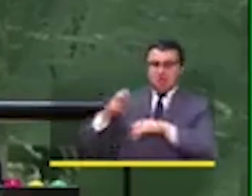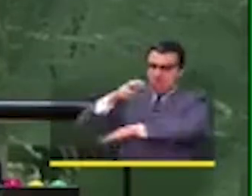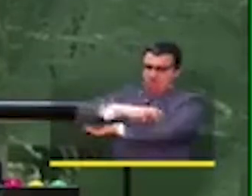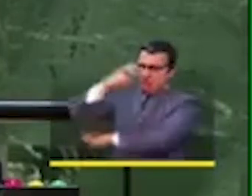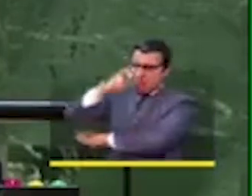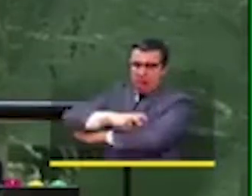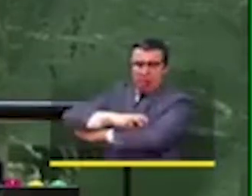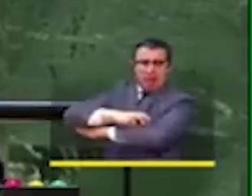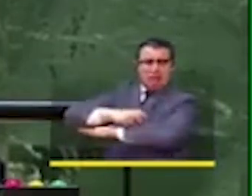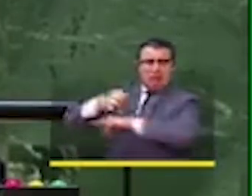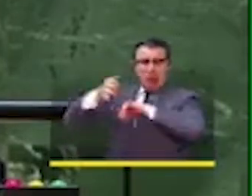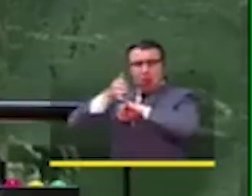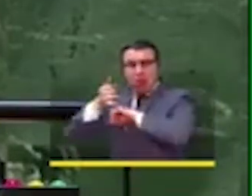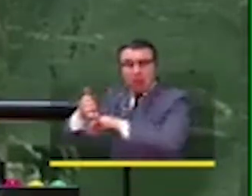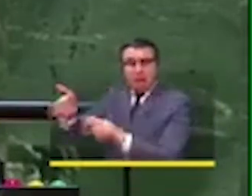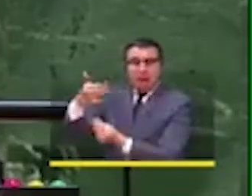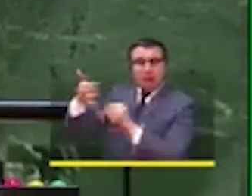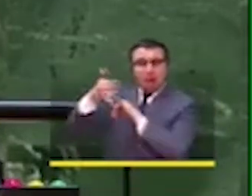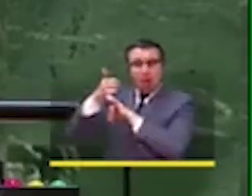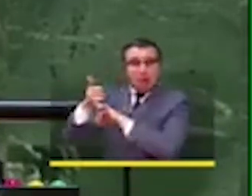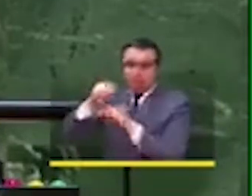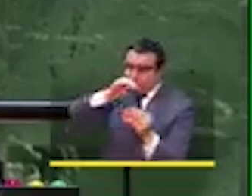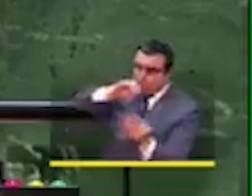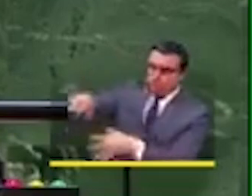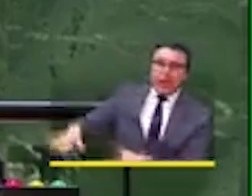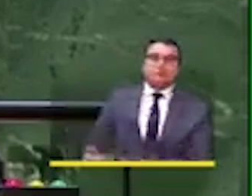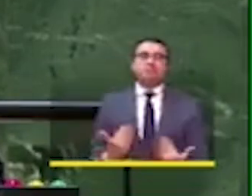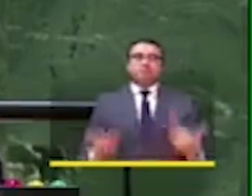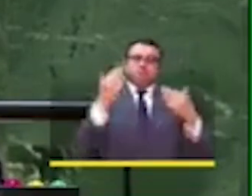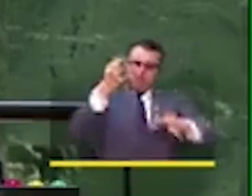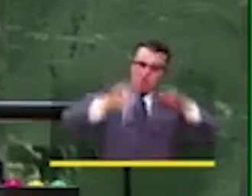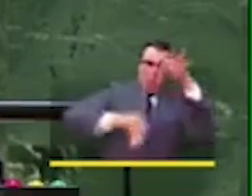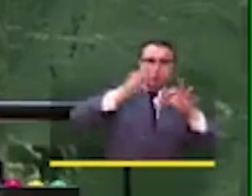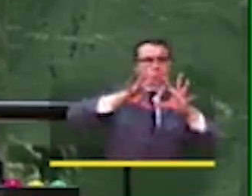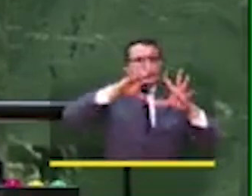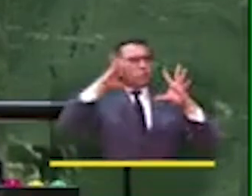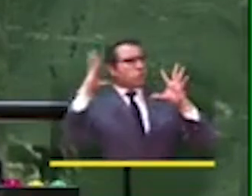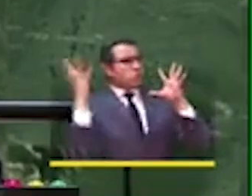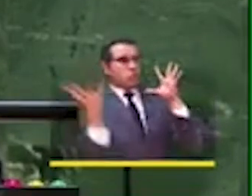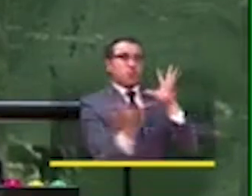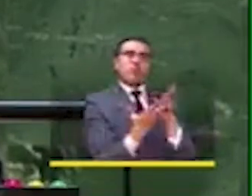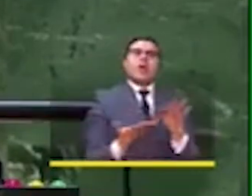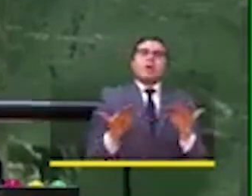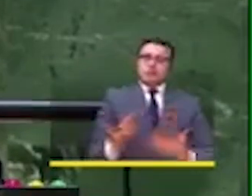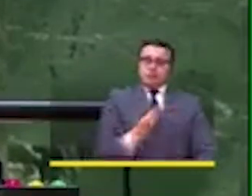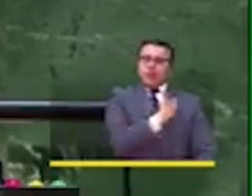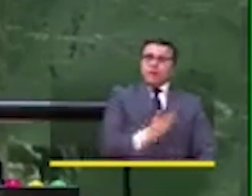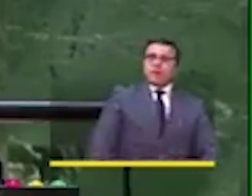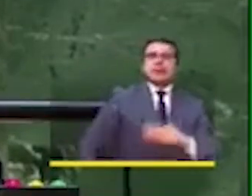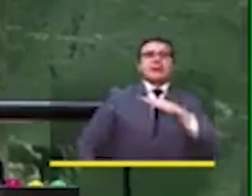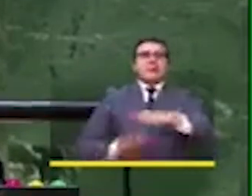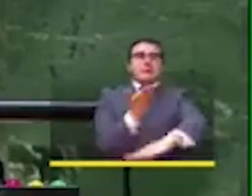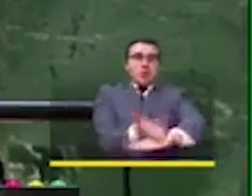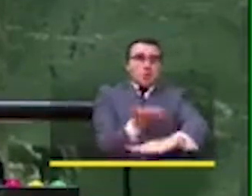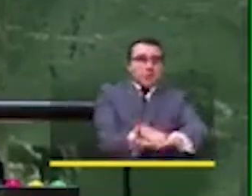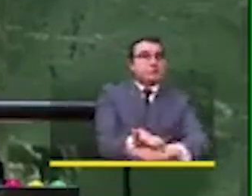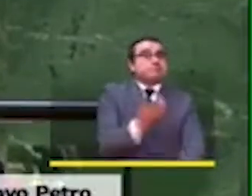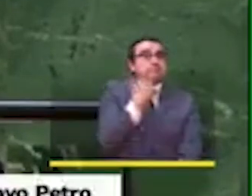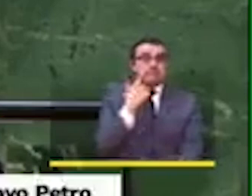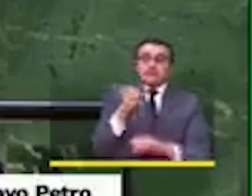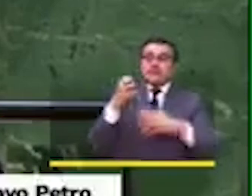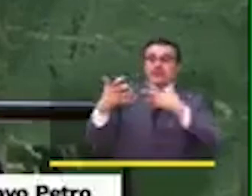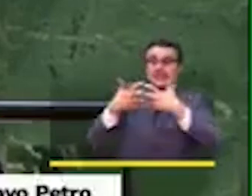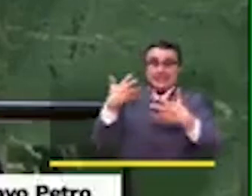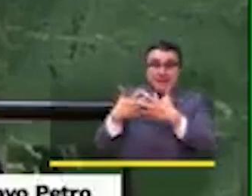justa. Por eso este presidente del país de la belleza les propone reformar el sistema